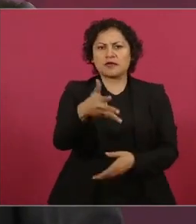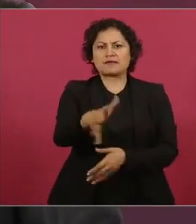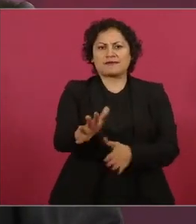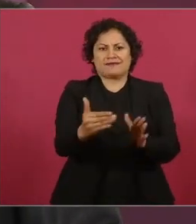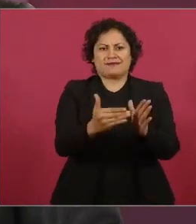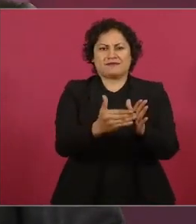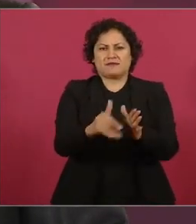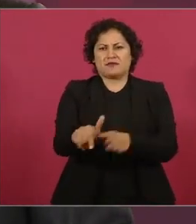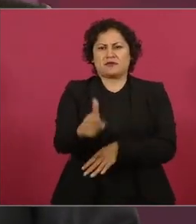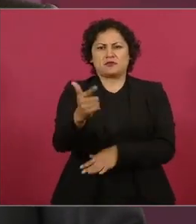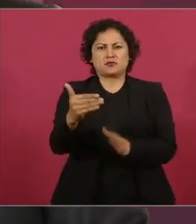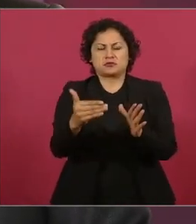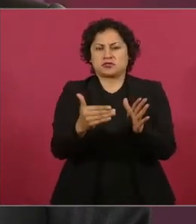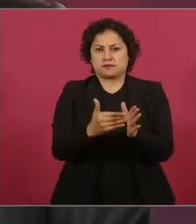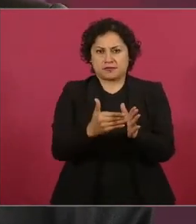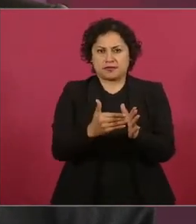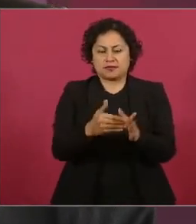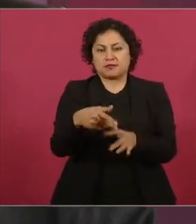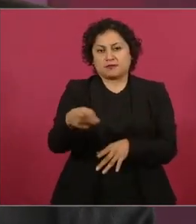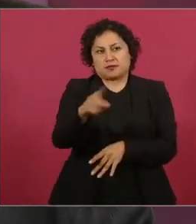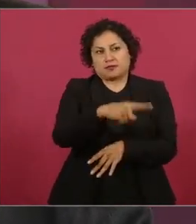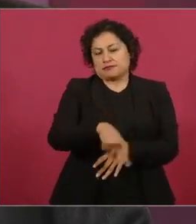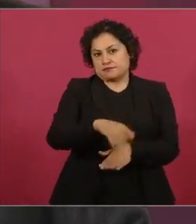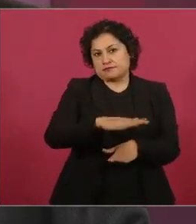son muchos los que se requieren.